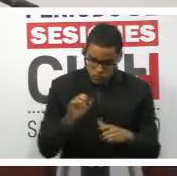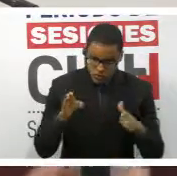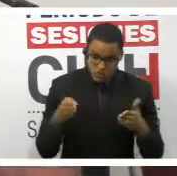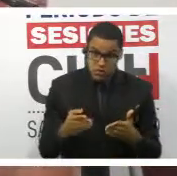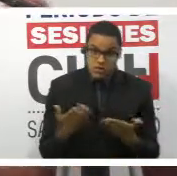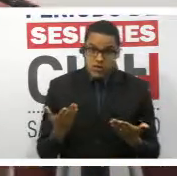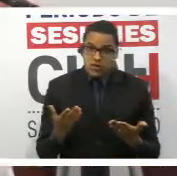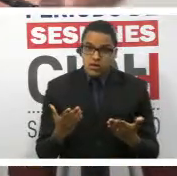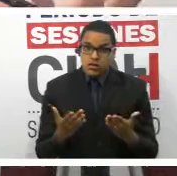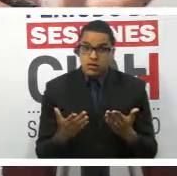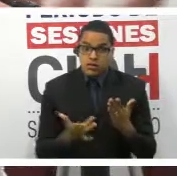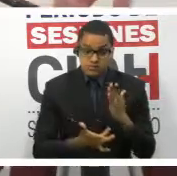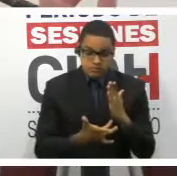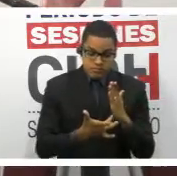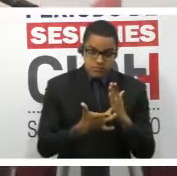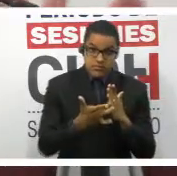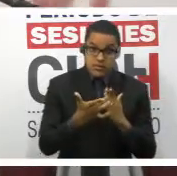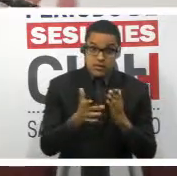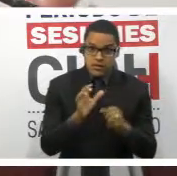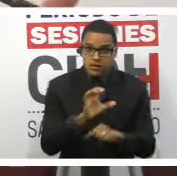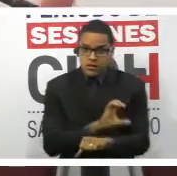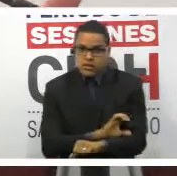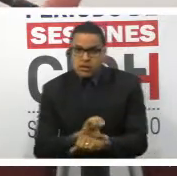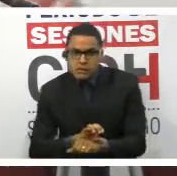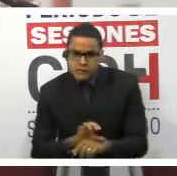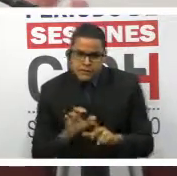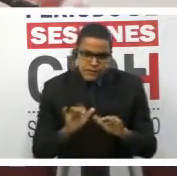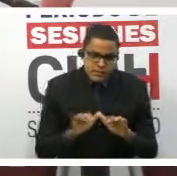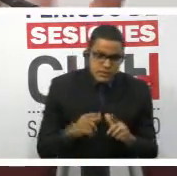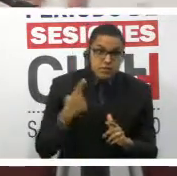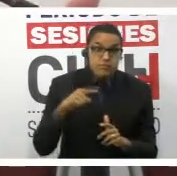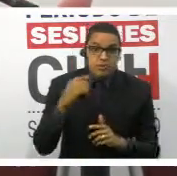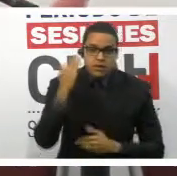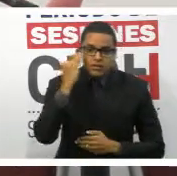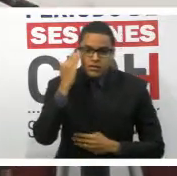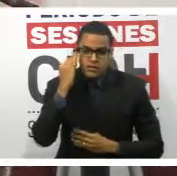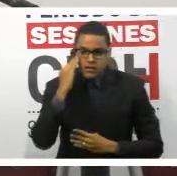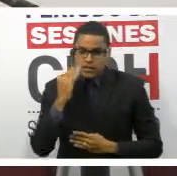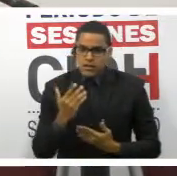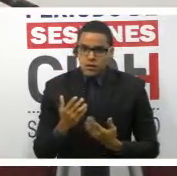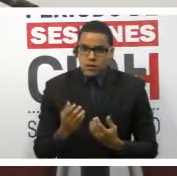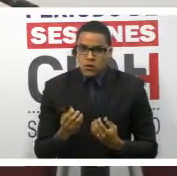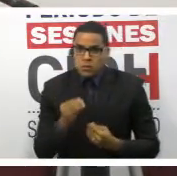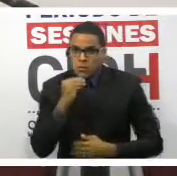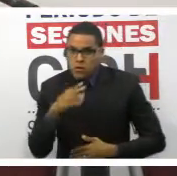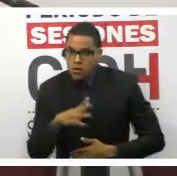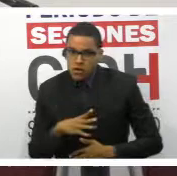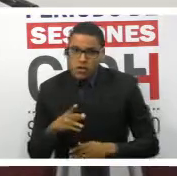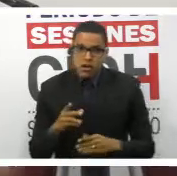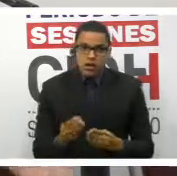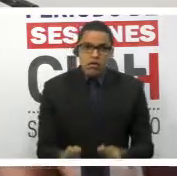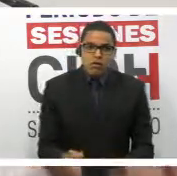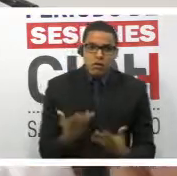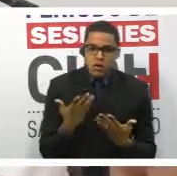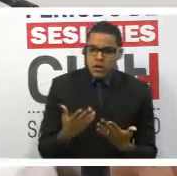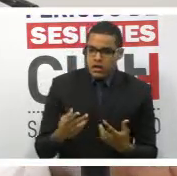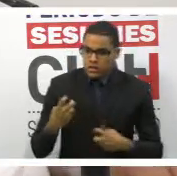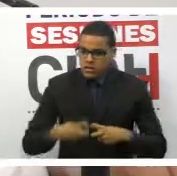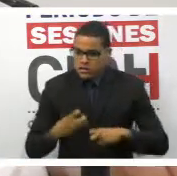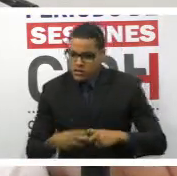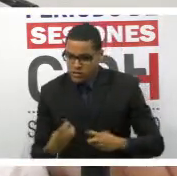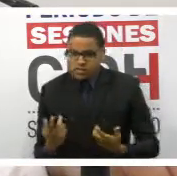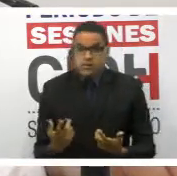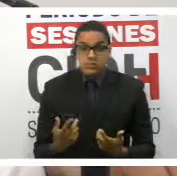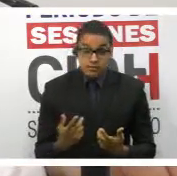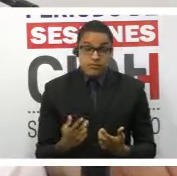sobre todo para mantener un mapeo de servicios de salud sexual y reproductiva accesibles para las personas con discapacidad esto se está trabajando